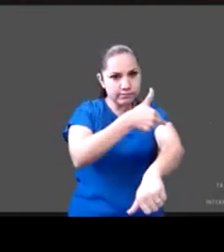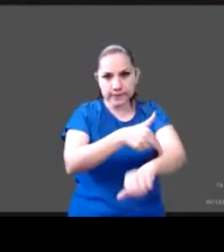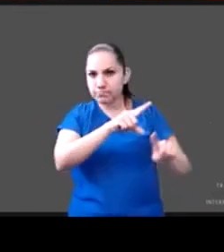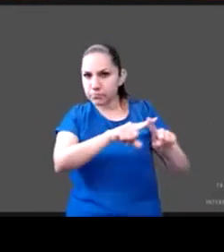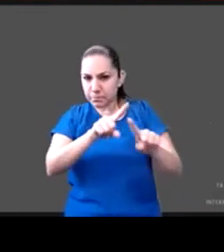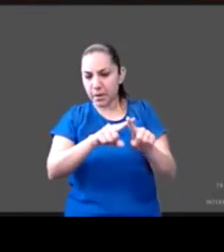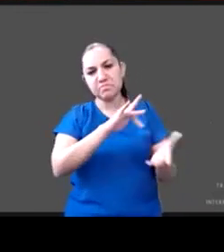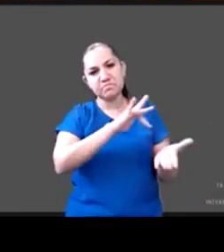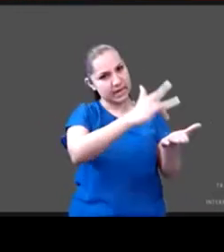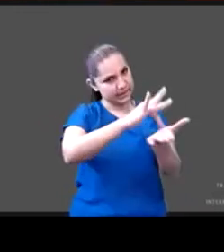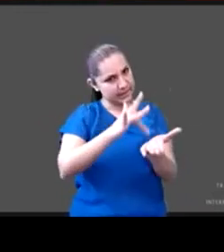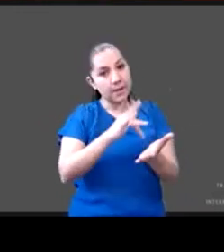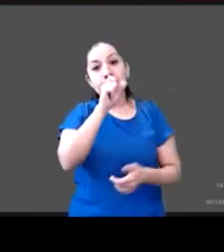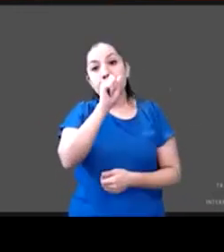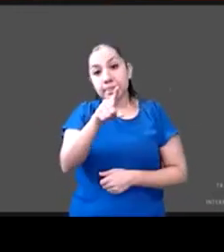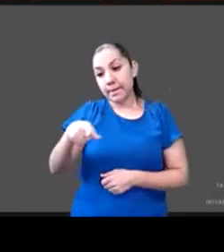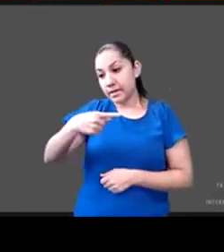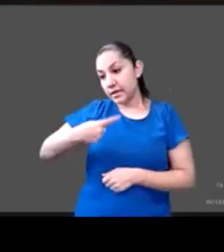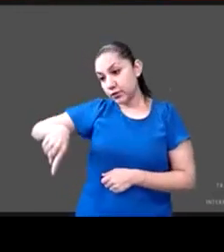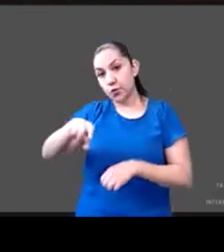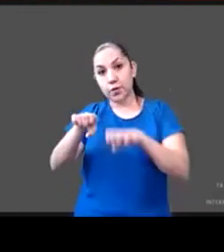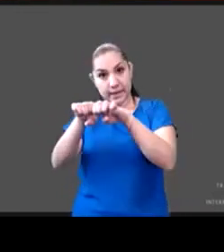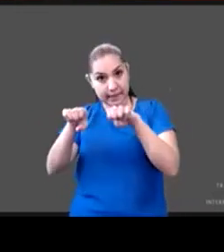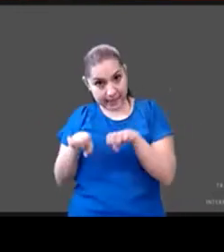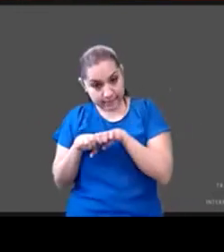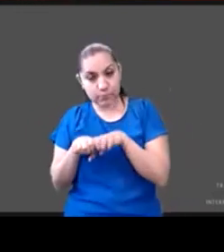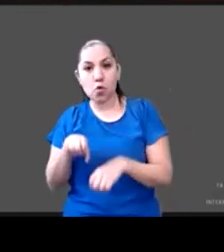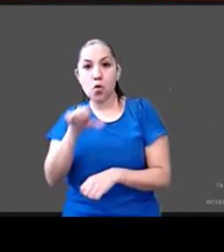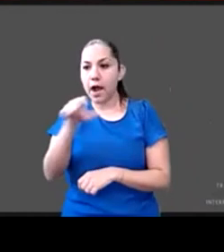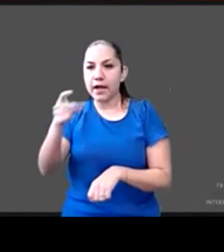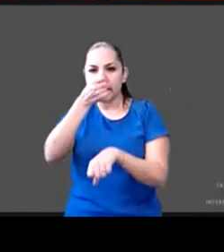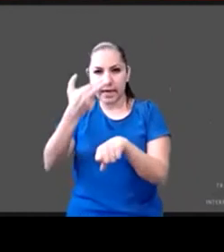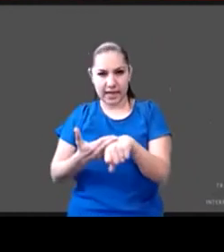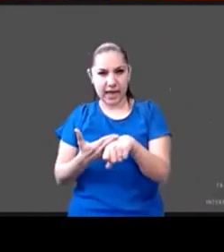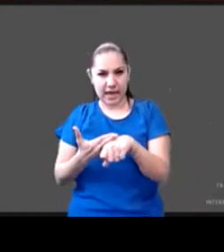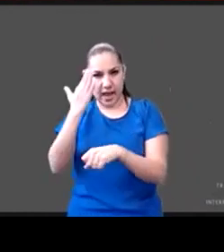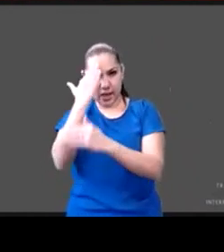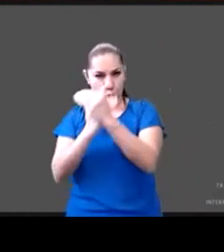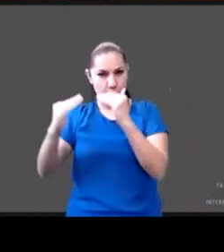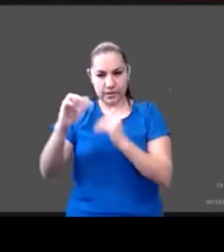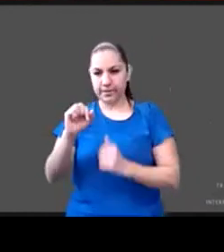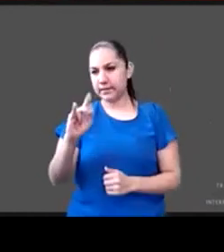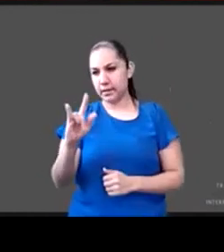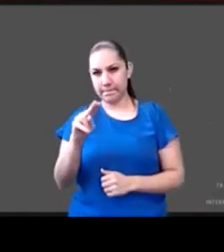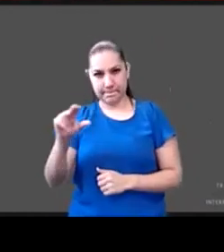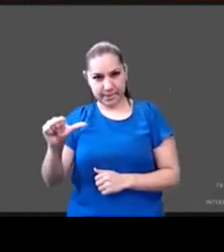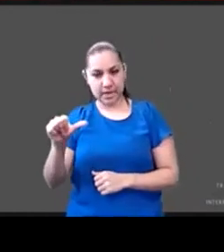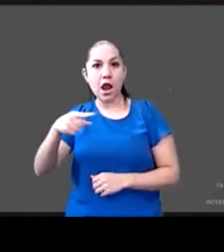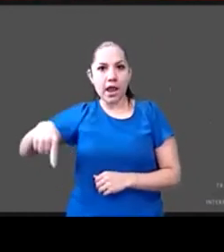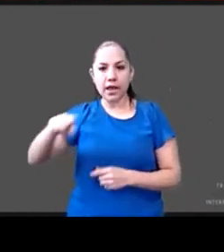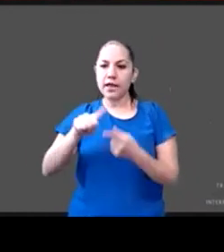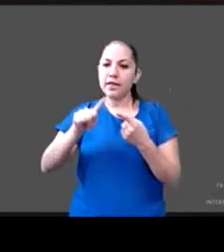equipo de la Secretaría Ejecutiva del CIPIN, especialmente a Tere, a Joaquín, a Rodrigo, que han